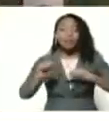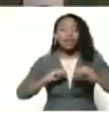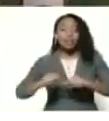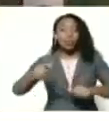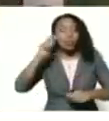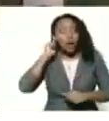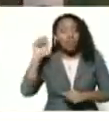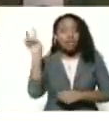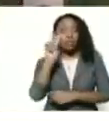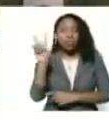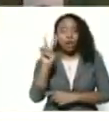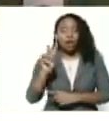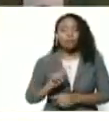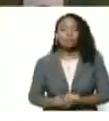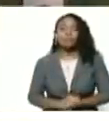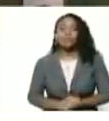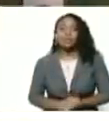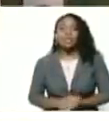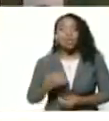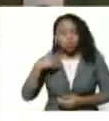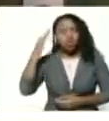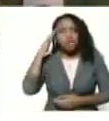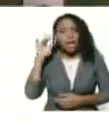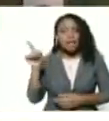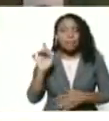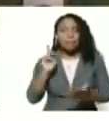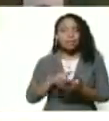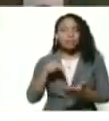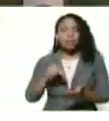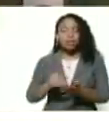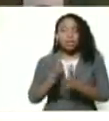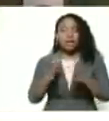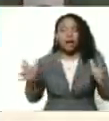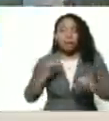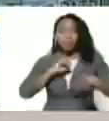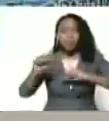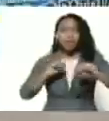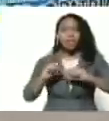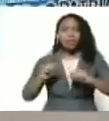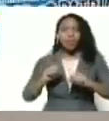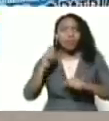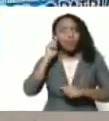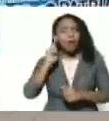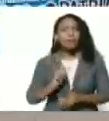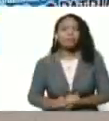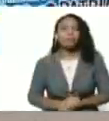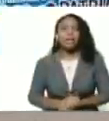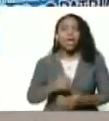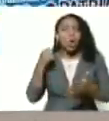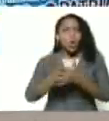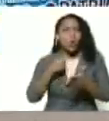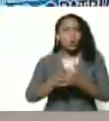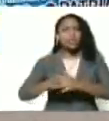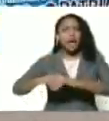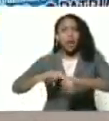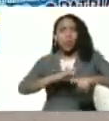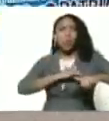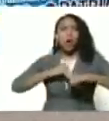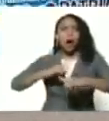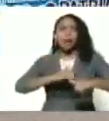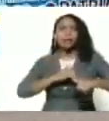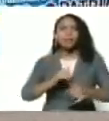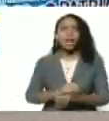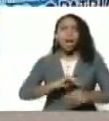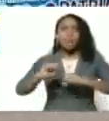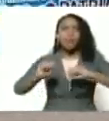Venezuela. Y sé que Carol forma parte de ese gran movimiento feminista. Y la lucha por la igualdad